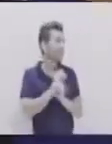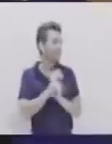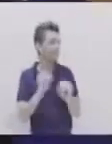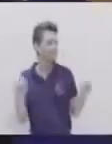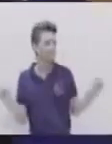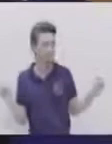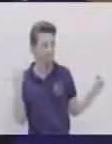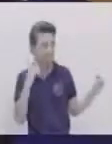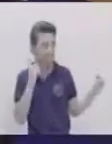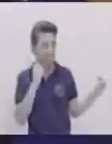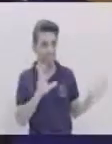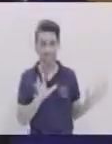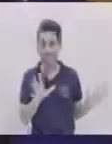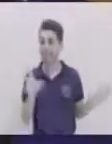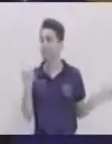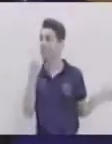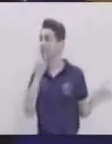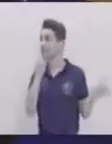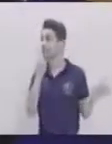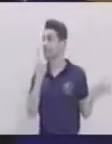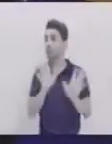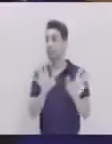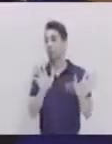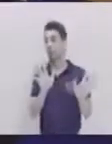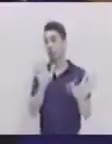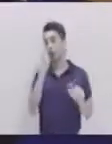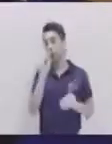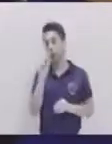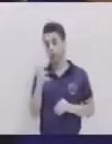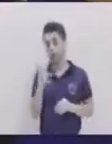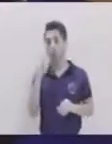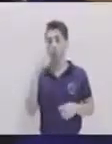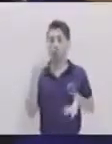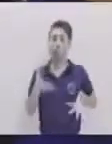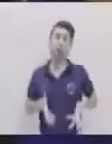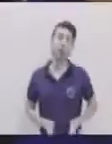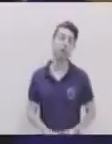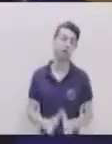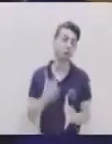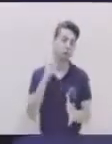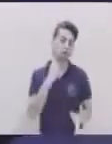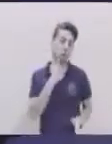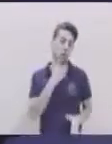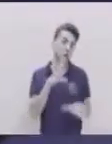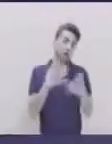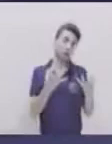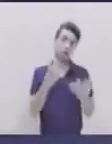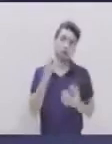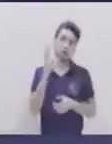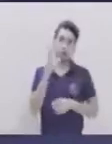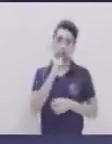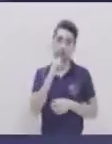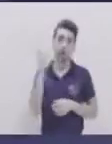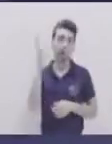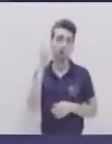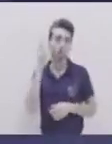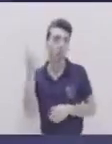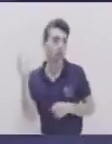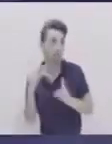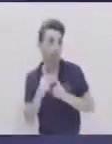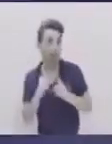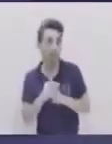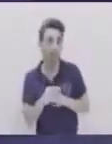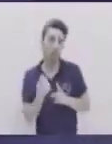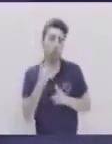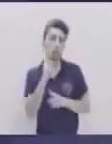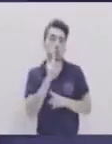escuchaba nada. Y tampoco aprendió a hablar porque él nació sordo. Entonces no podía escuchar las palabras